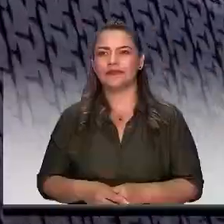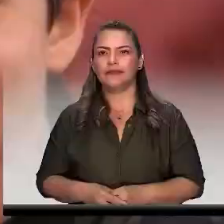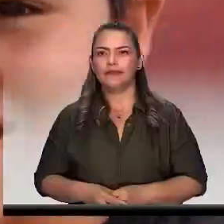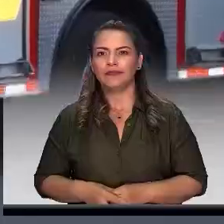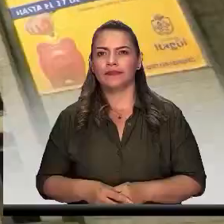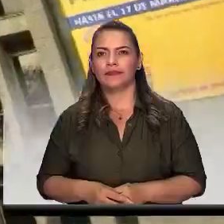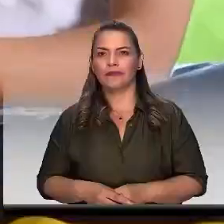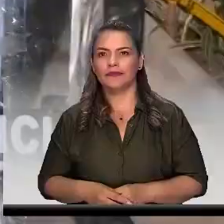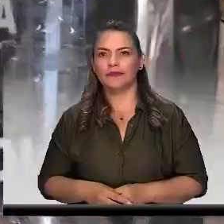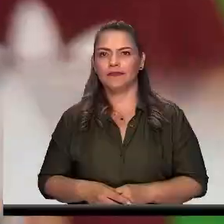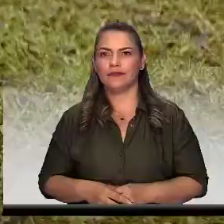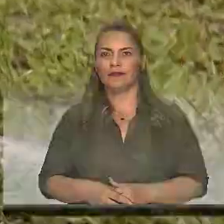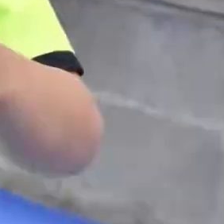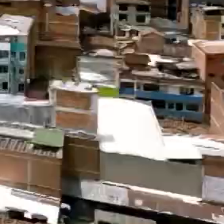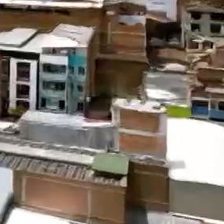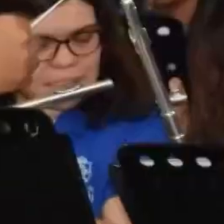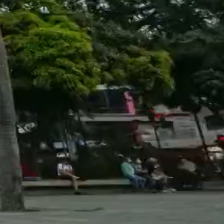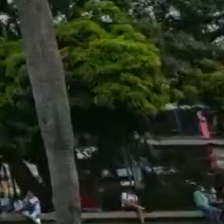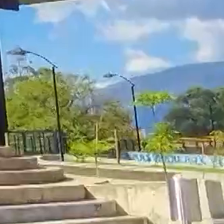Música